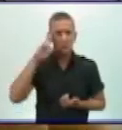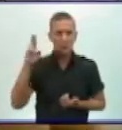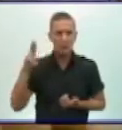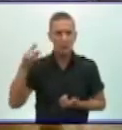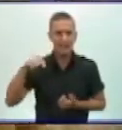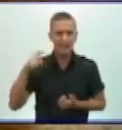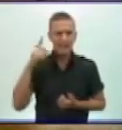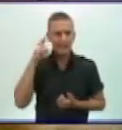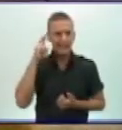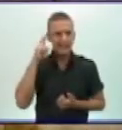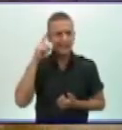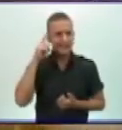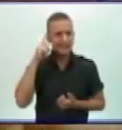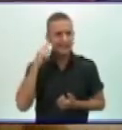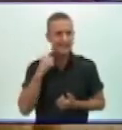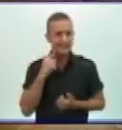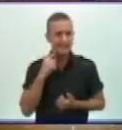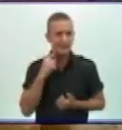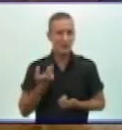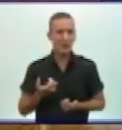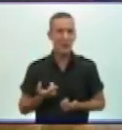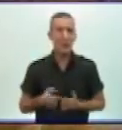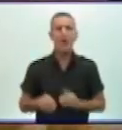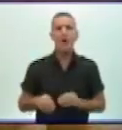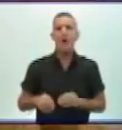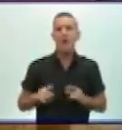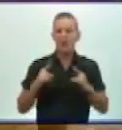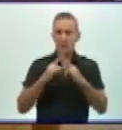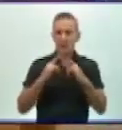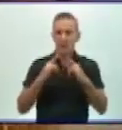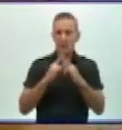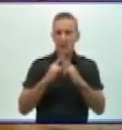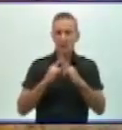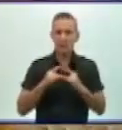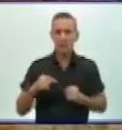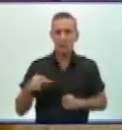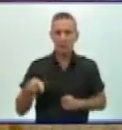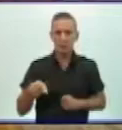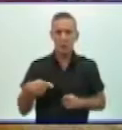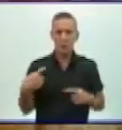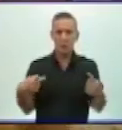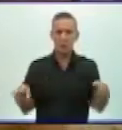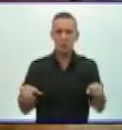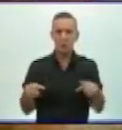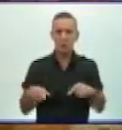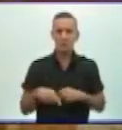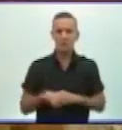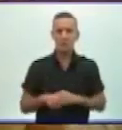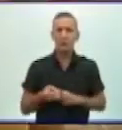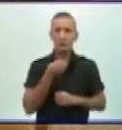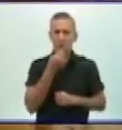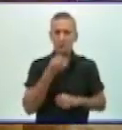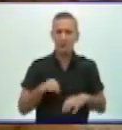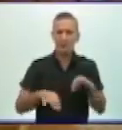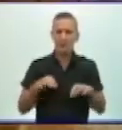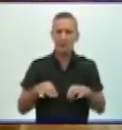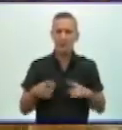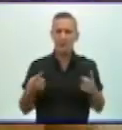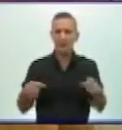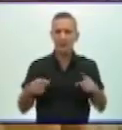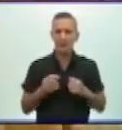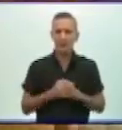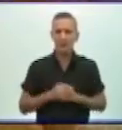había acampada. Y yo voy a ser el DJ, así que puedes ir cogiendo la música desde ahora. No, pero yo no puedo venir el